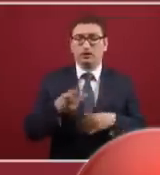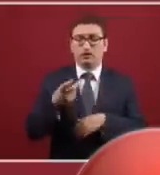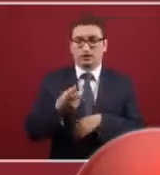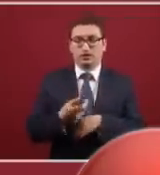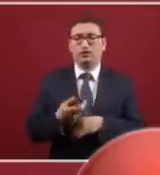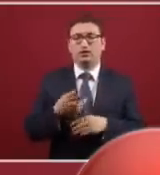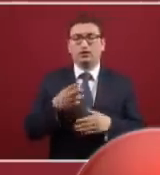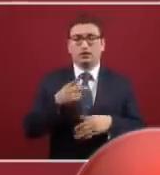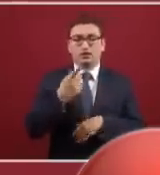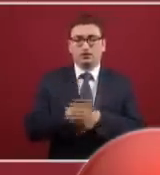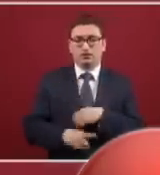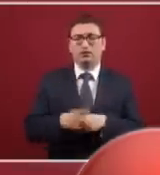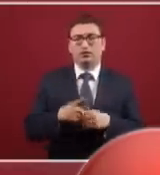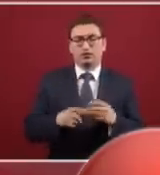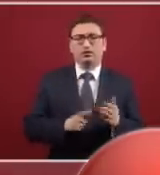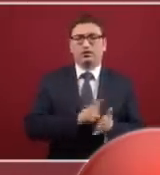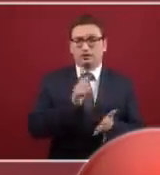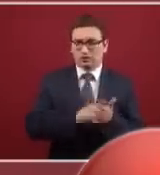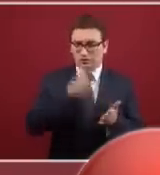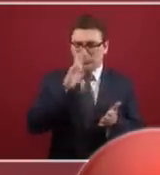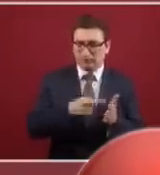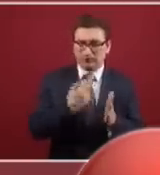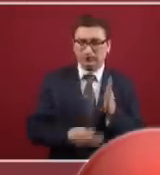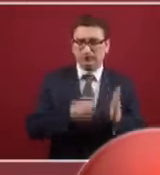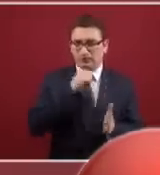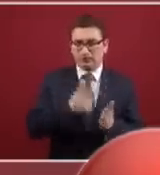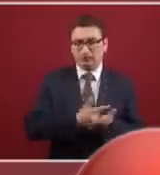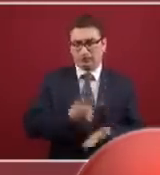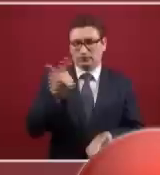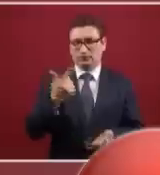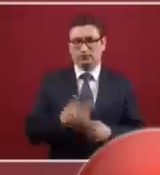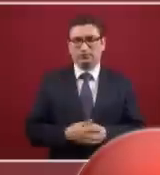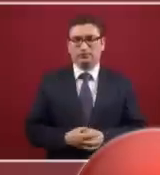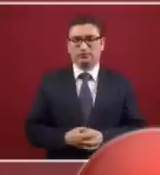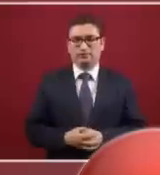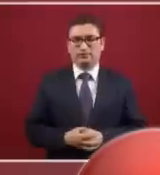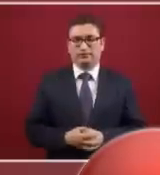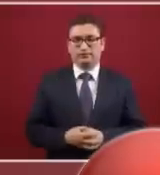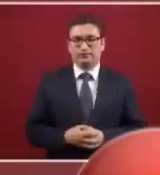corrupción. ¿Cómo le dan para atrás a eso?